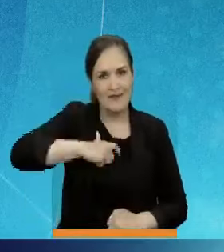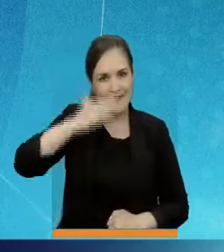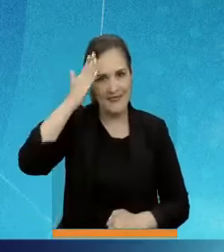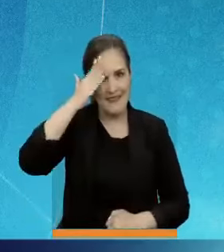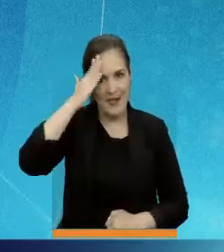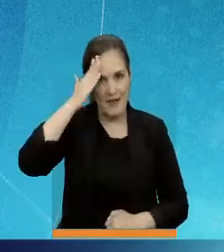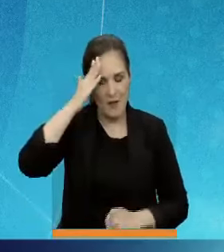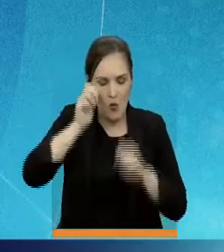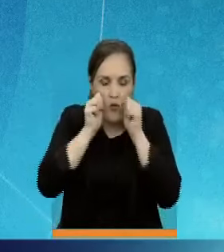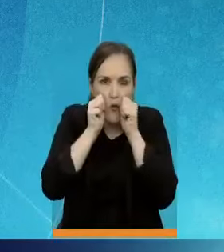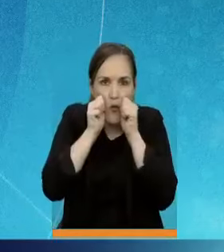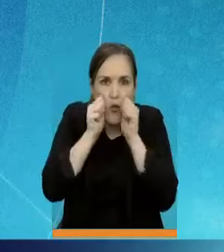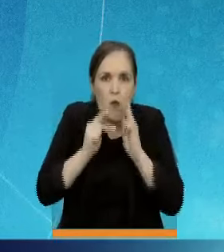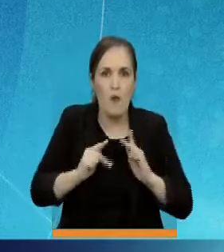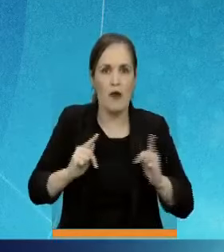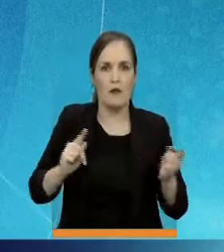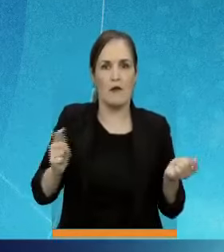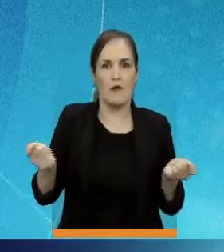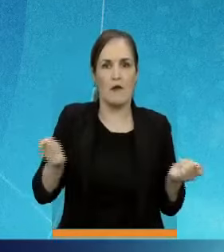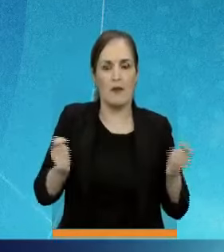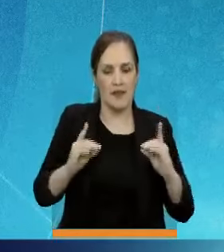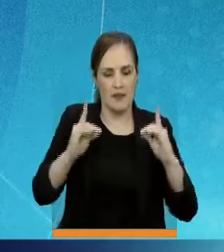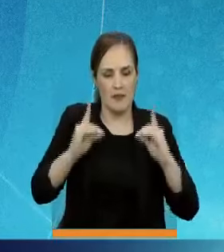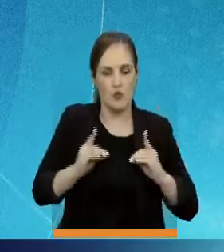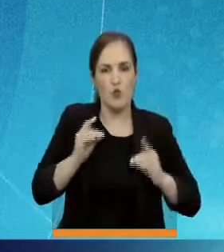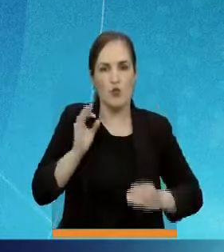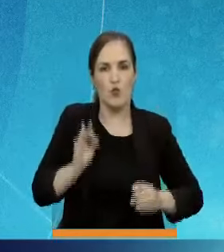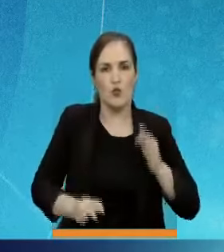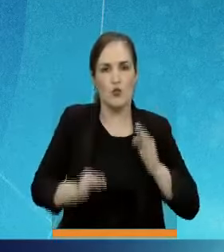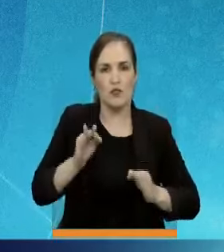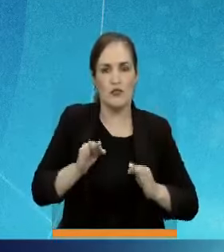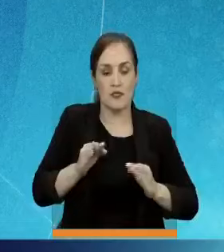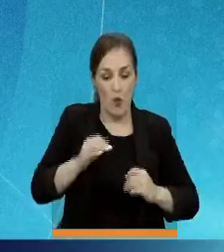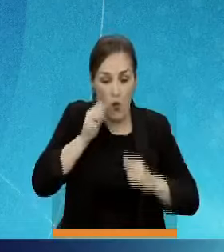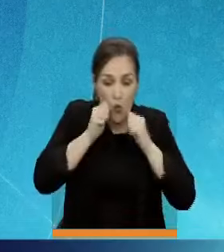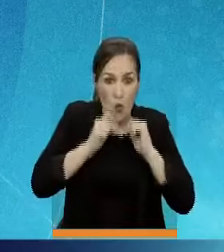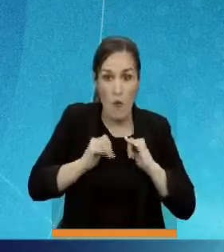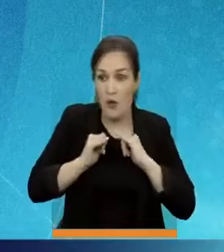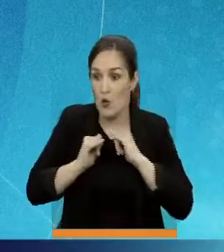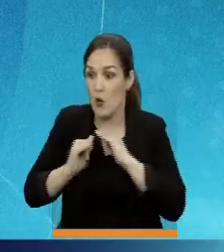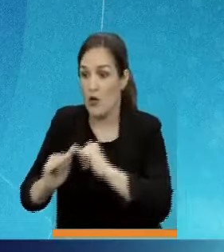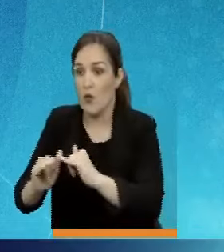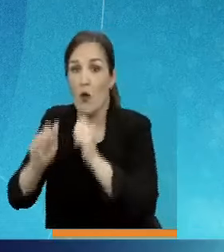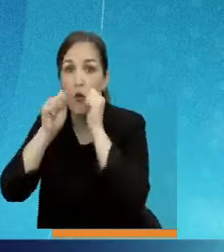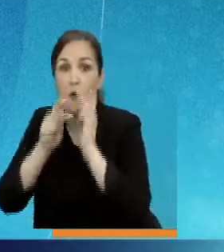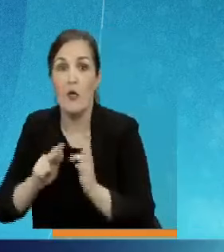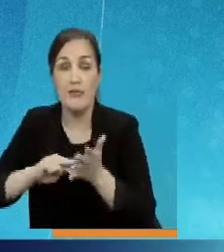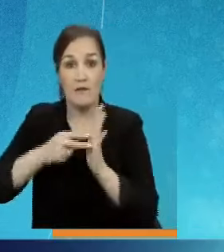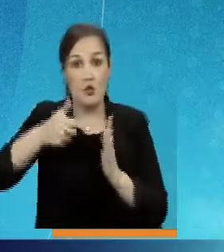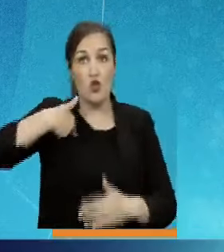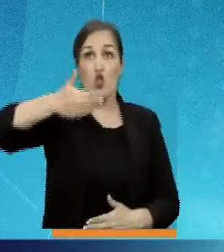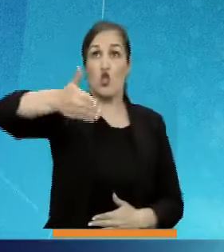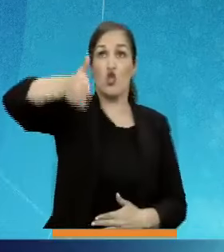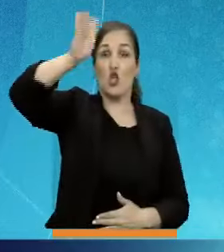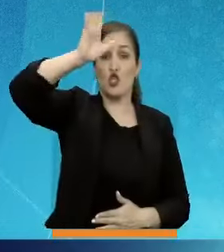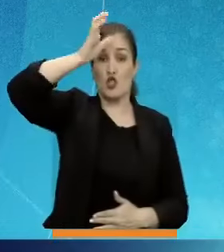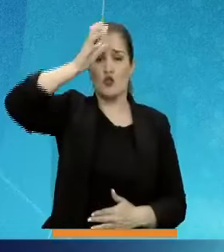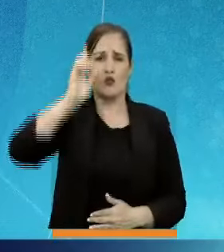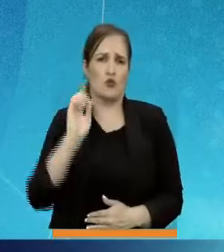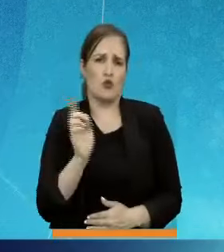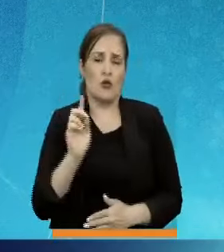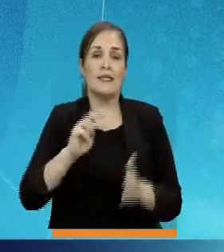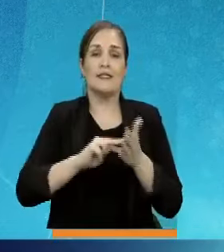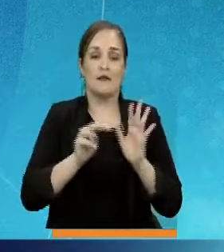hombres puedan administrar justicia a los hombres sin necesidad de ser dioses, porque lo que entendemos es que se trata